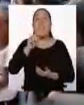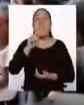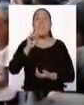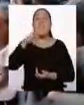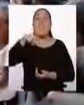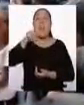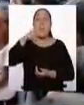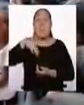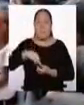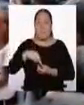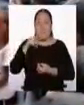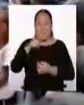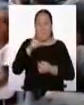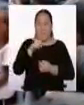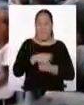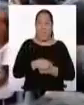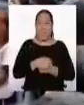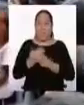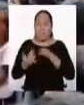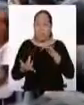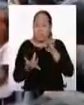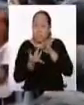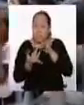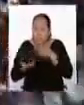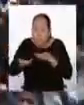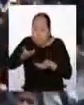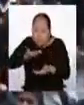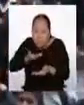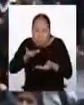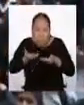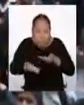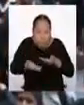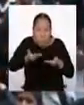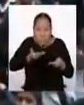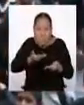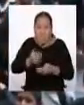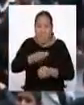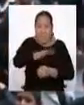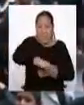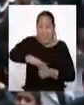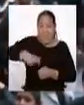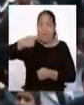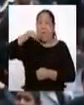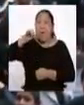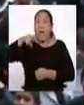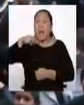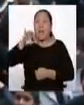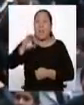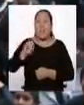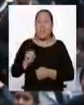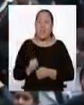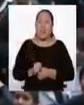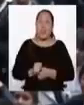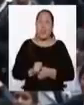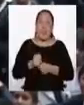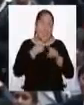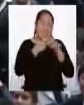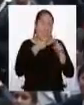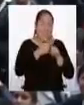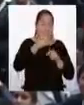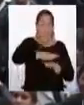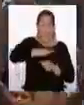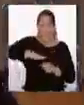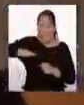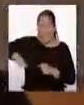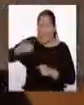vietnamita, etc. Y es así como empezamos una interacción con los niños, y era bien loco porque era niños de Huancayo jugando con niños de todas partes del mundo, con